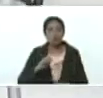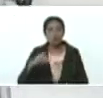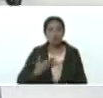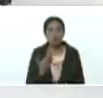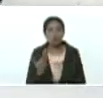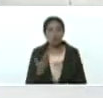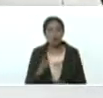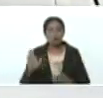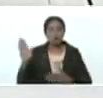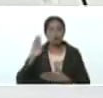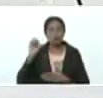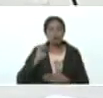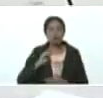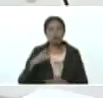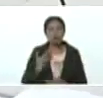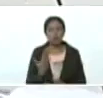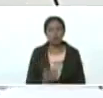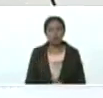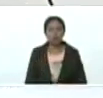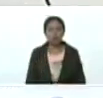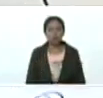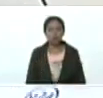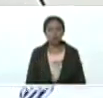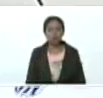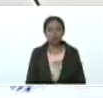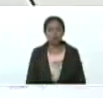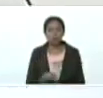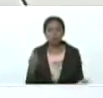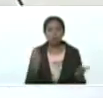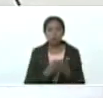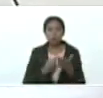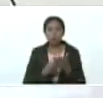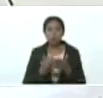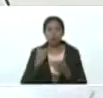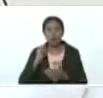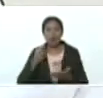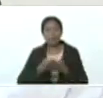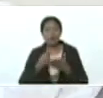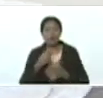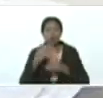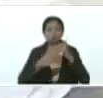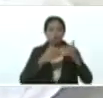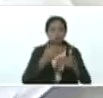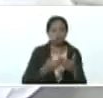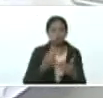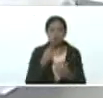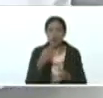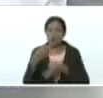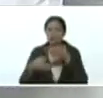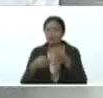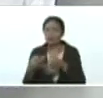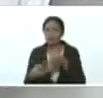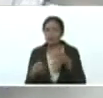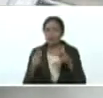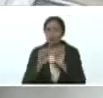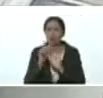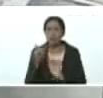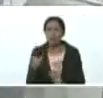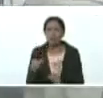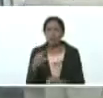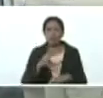con compromiso todo se puede, y con los recursos que hay que invertir permanentemente. Estaba hablando aquí con las